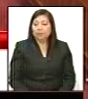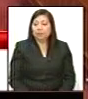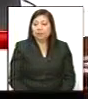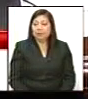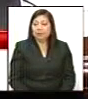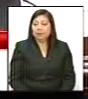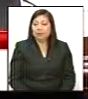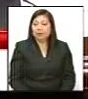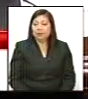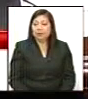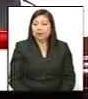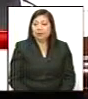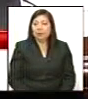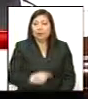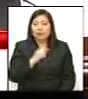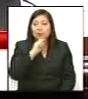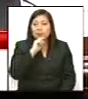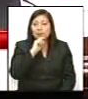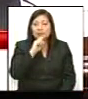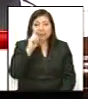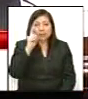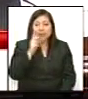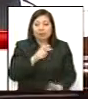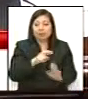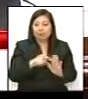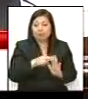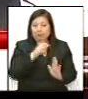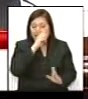palabra la congresista Carla Schaeffer como autora del proyecto.